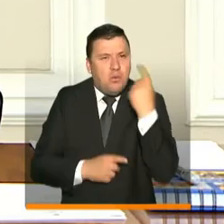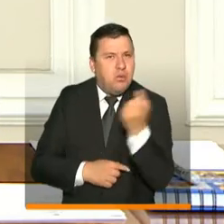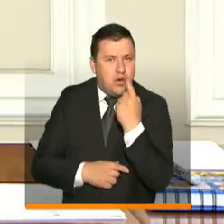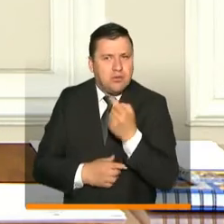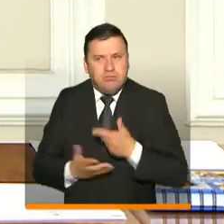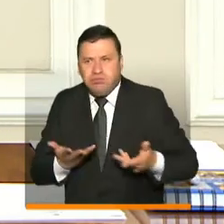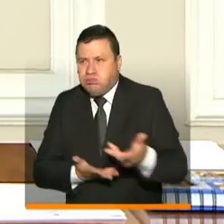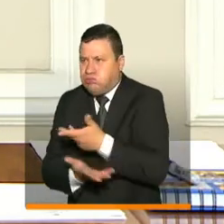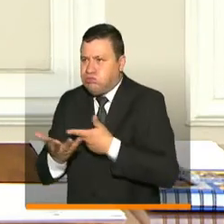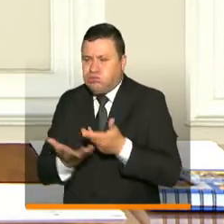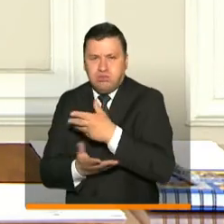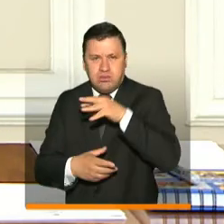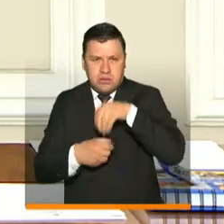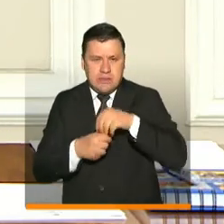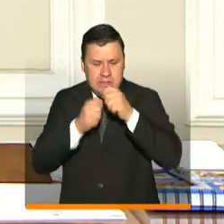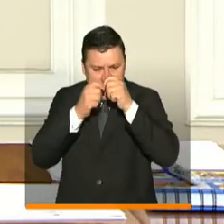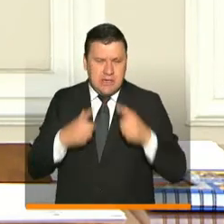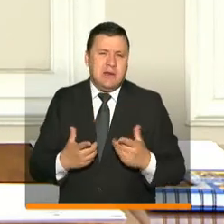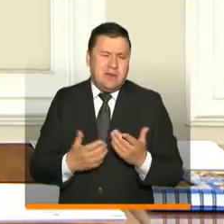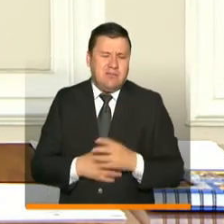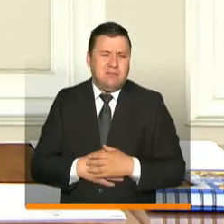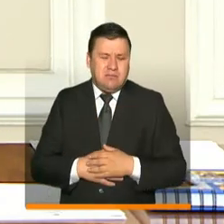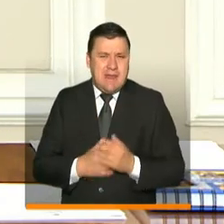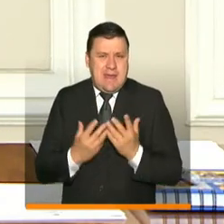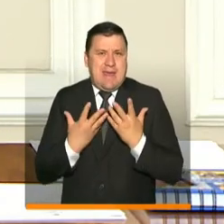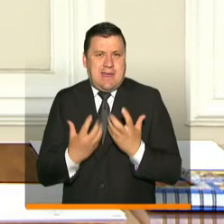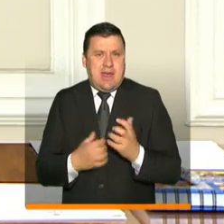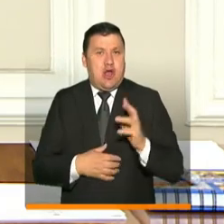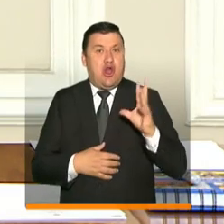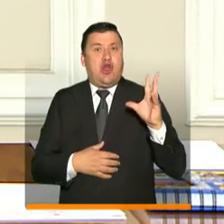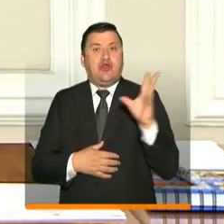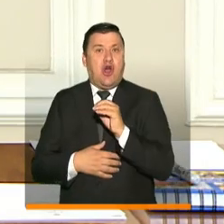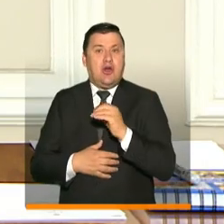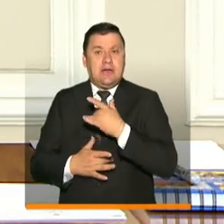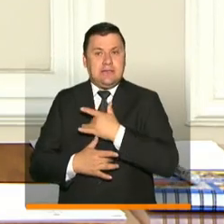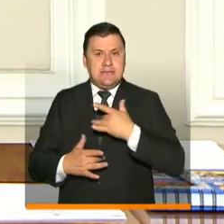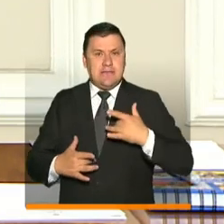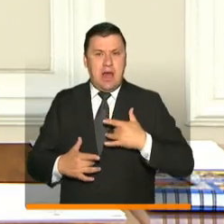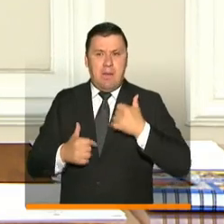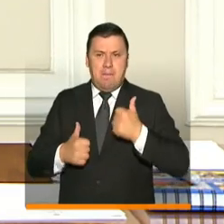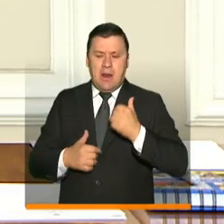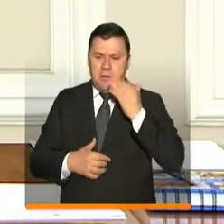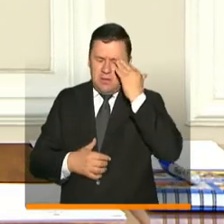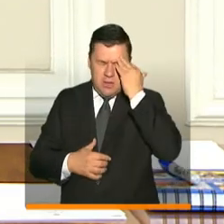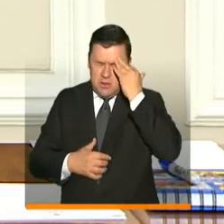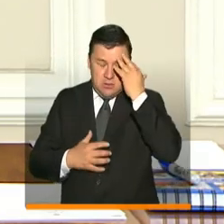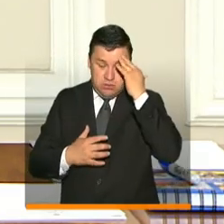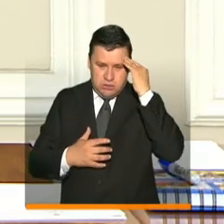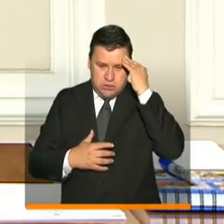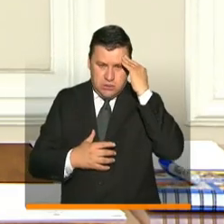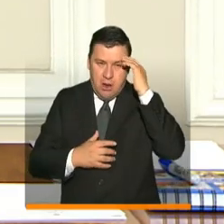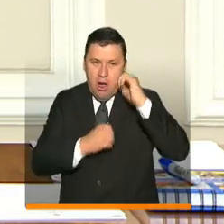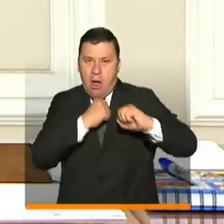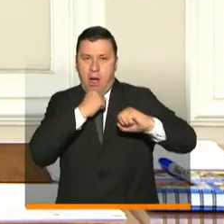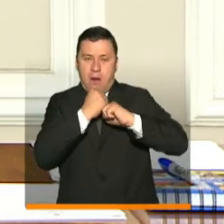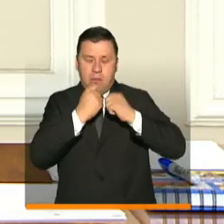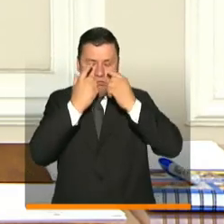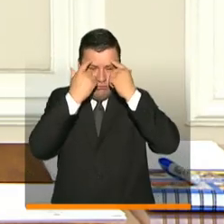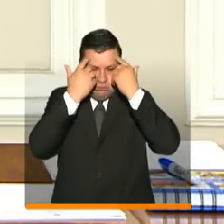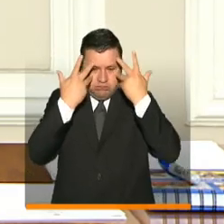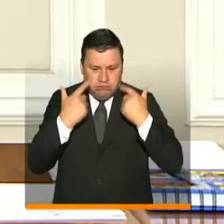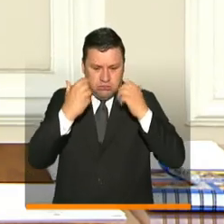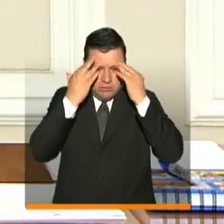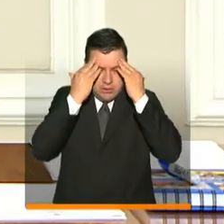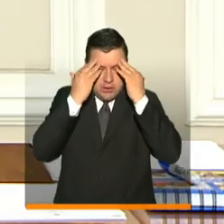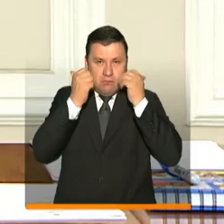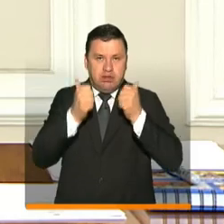ir en armonía con la política pública que quiere que en todo el territorio la salud mental también tenga el respectivo protagonismo que